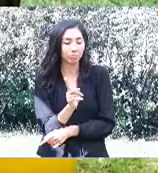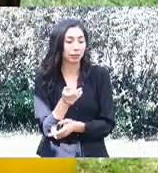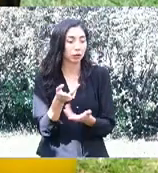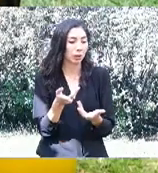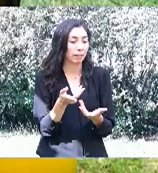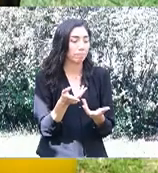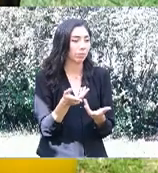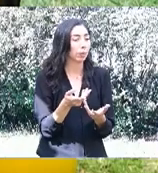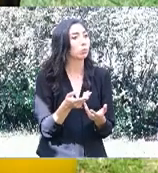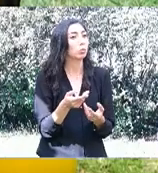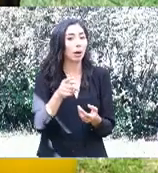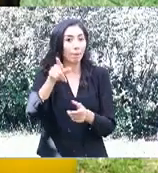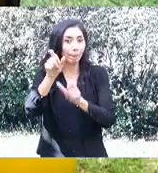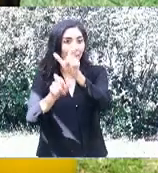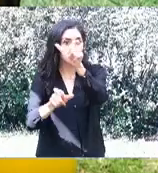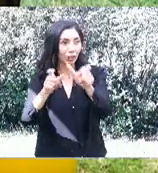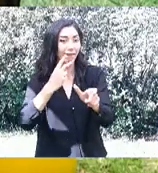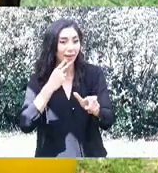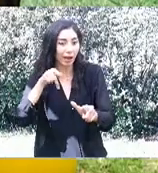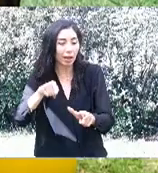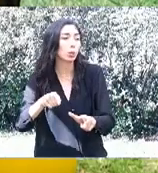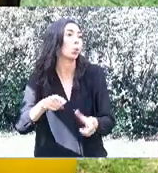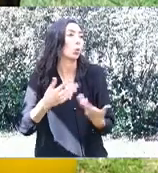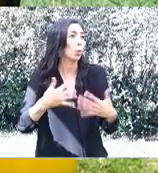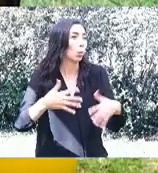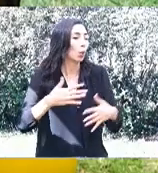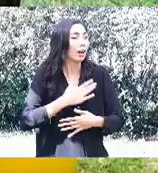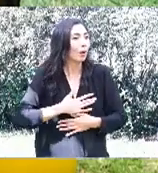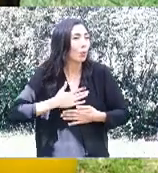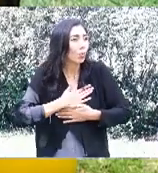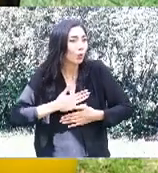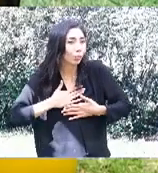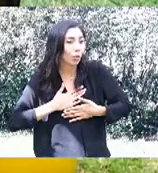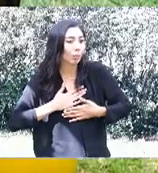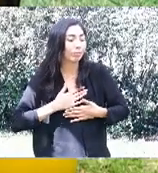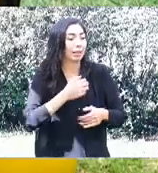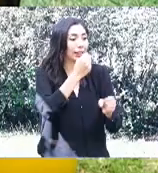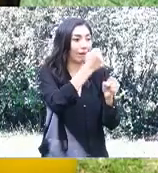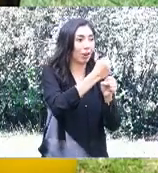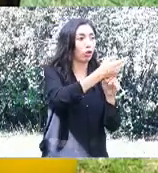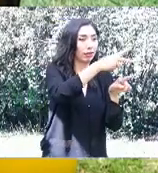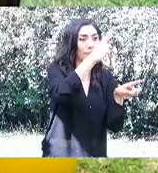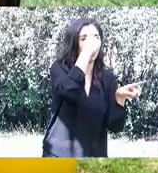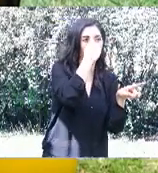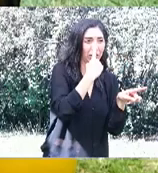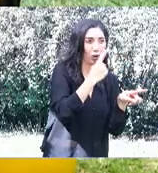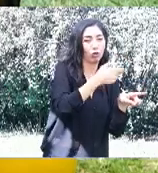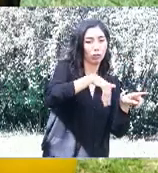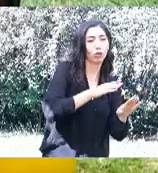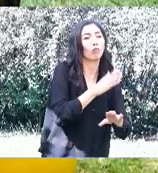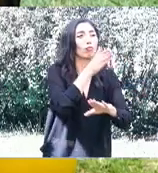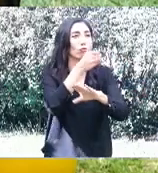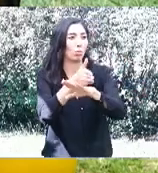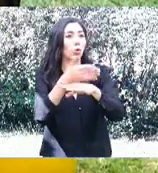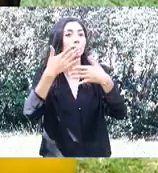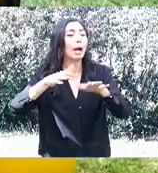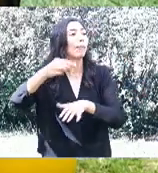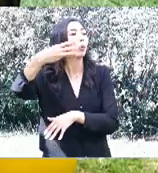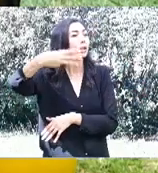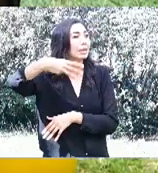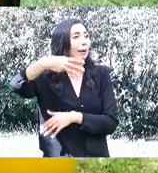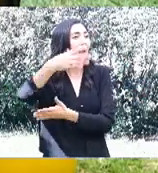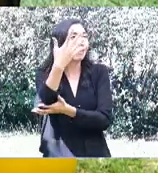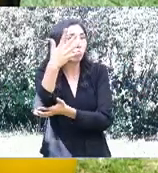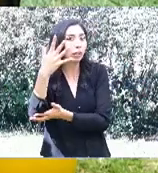hecho fue muy valorado por la por la comunidad quiero compartirlo porque es un trabajo también del museo y ya estamos trabajando Ya fuimos contactados por la municipalidad porque